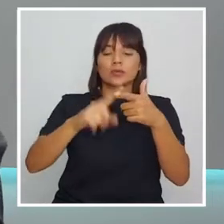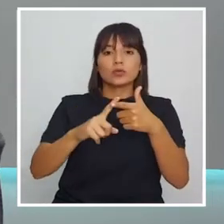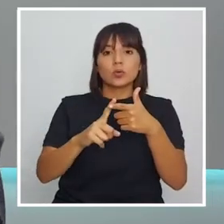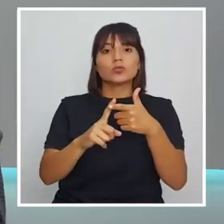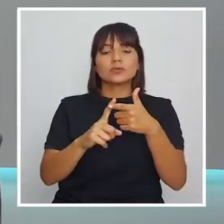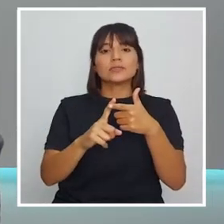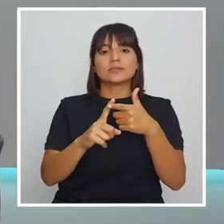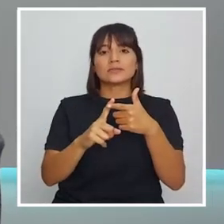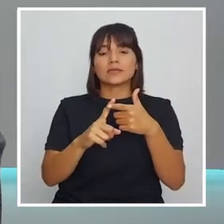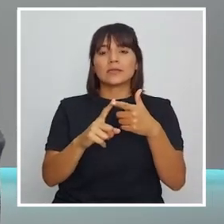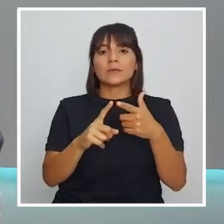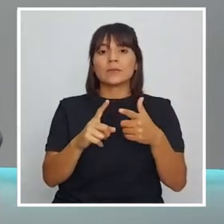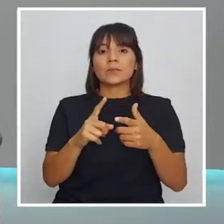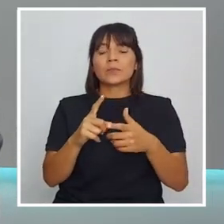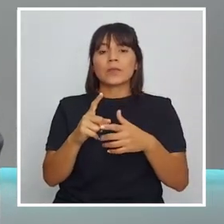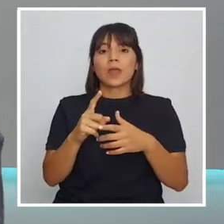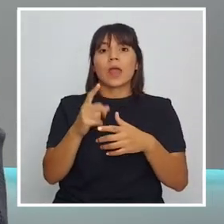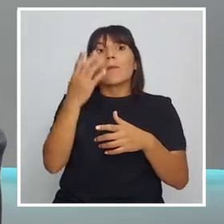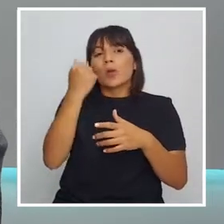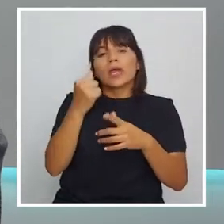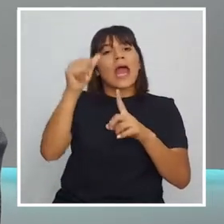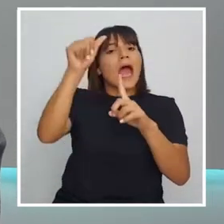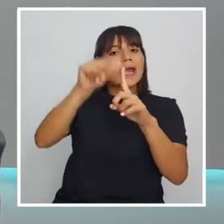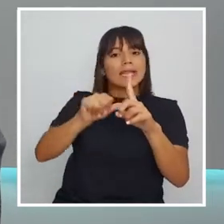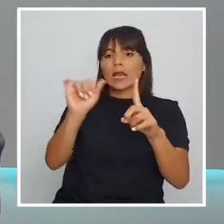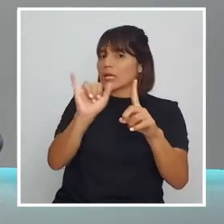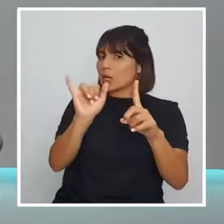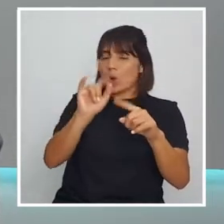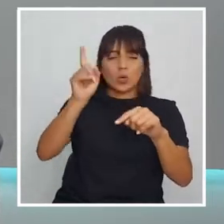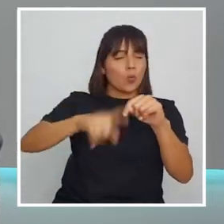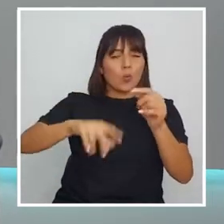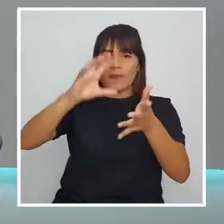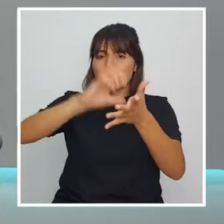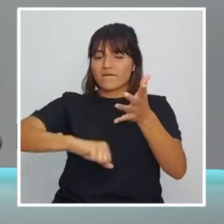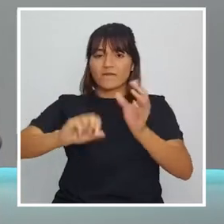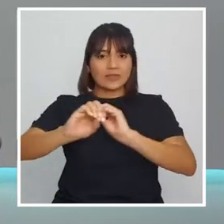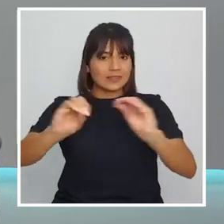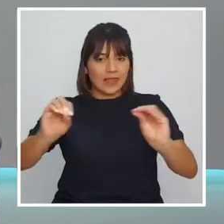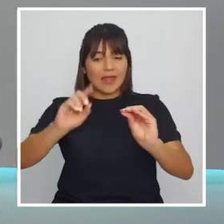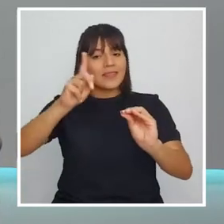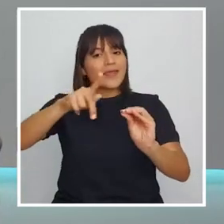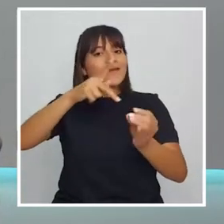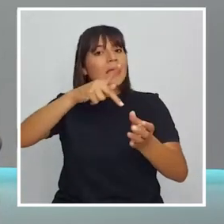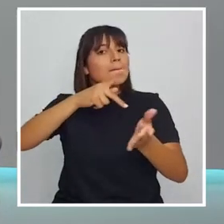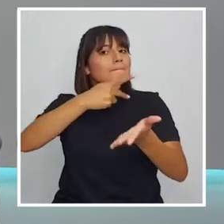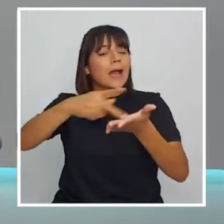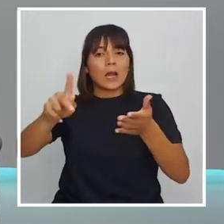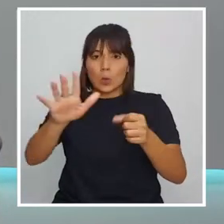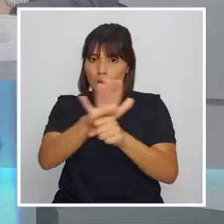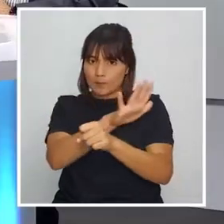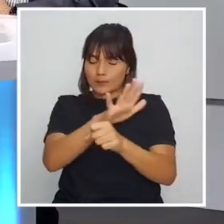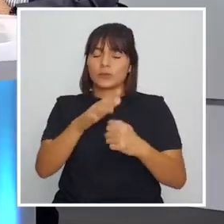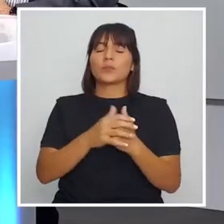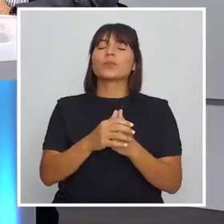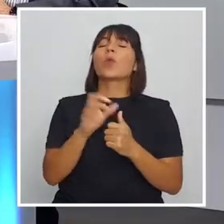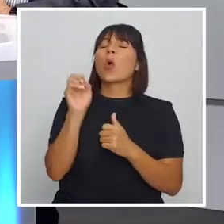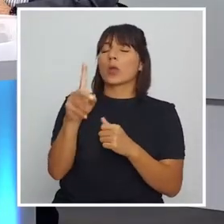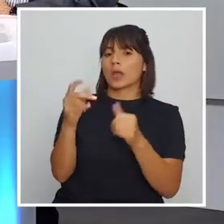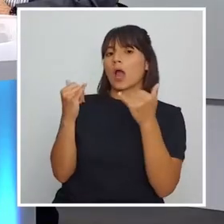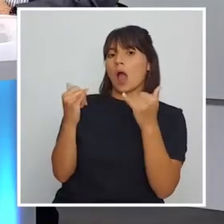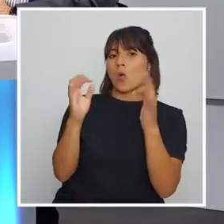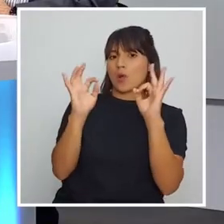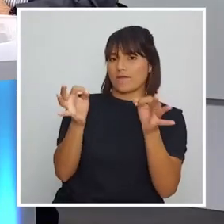¿verdad? Porque no, de todos modos, tampoco me van a aplicar deducciones a ese aguinaldo. Ahora bien, hay